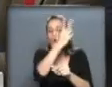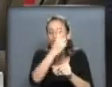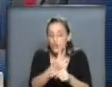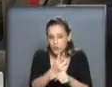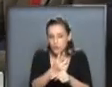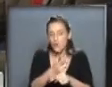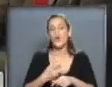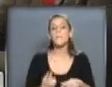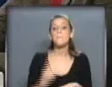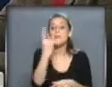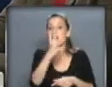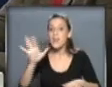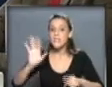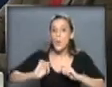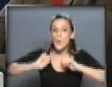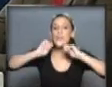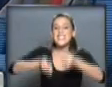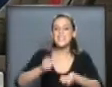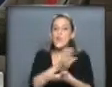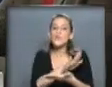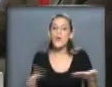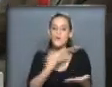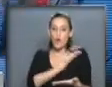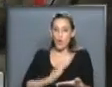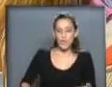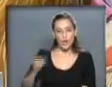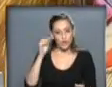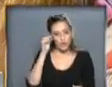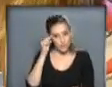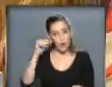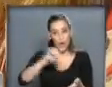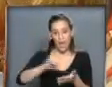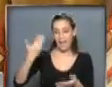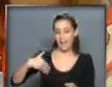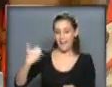la primera visita del nuevo gobierno chino a un país latinoamericano.